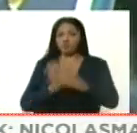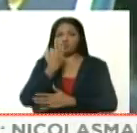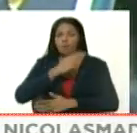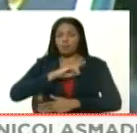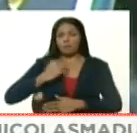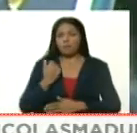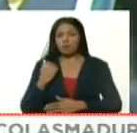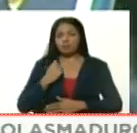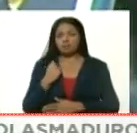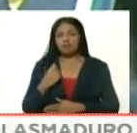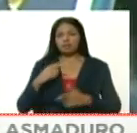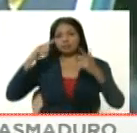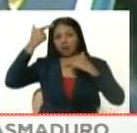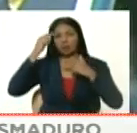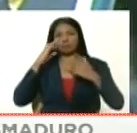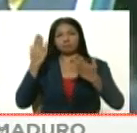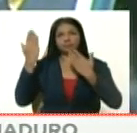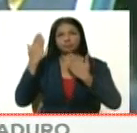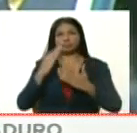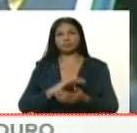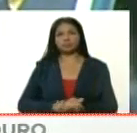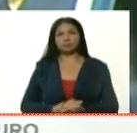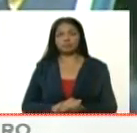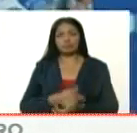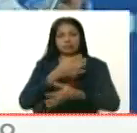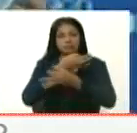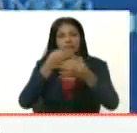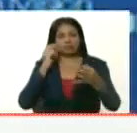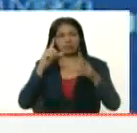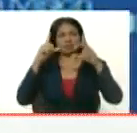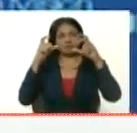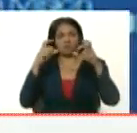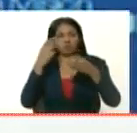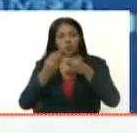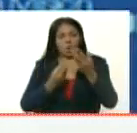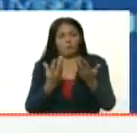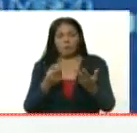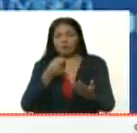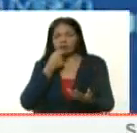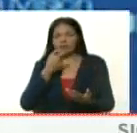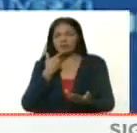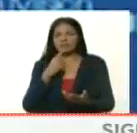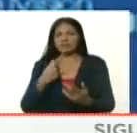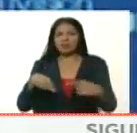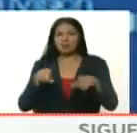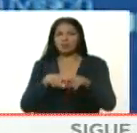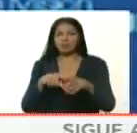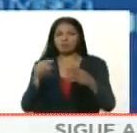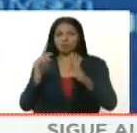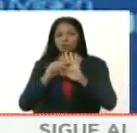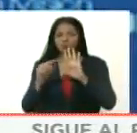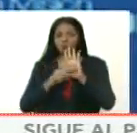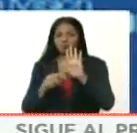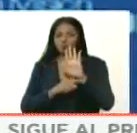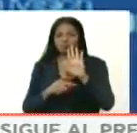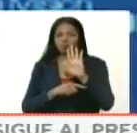policía, Hugo Chávez Frías, miren, excelente, imágenes. Aquí tenemos, miren, todo lo que son